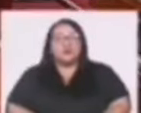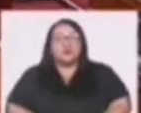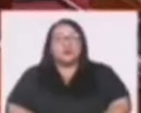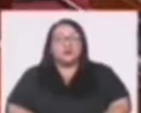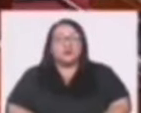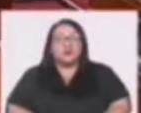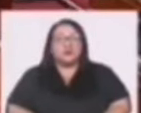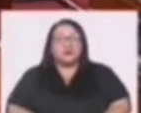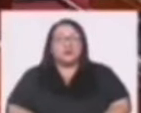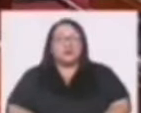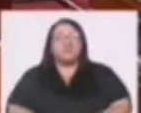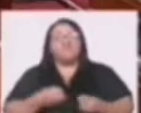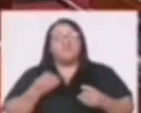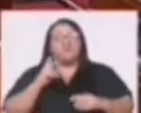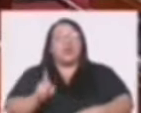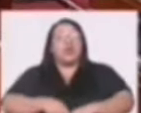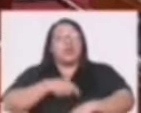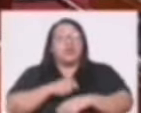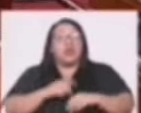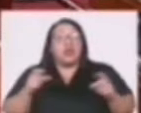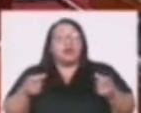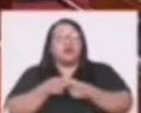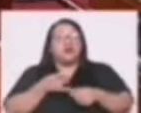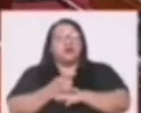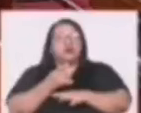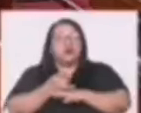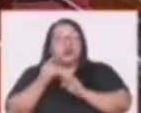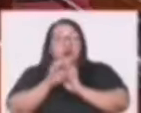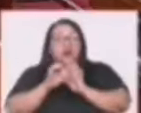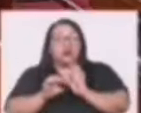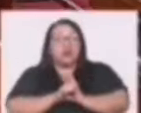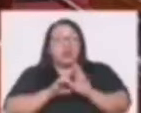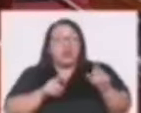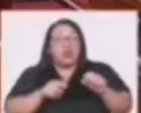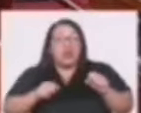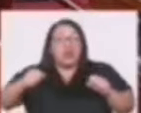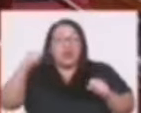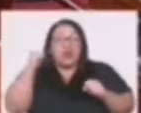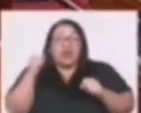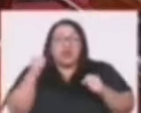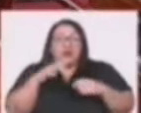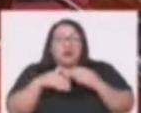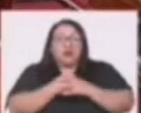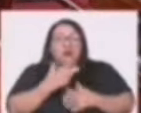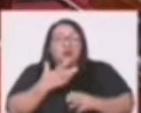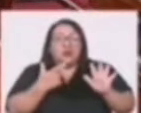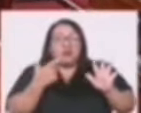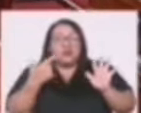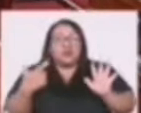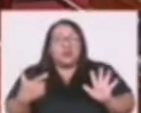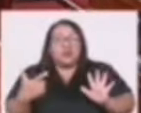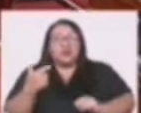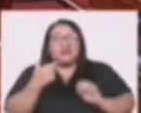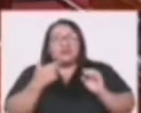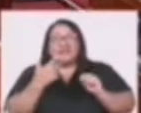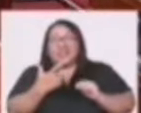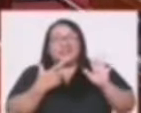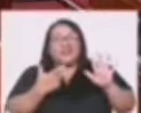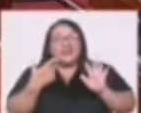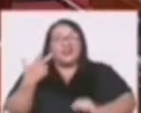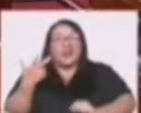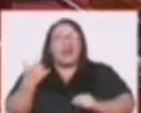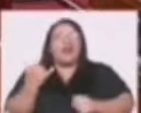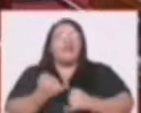de un largo procedimiento ante la Subcomisión de Acusaciones Constitucionales, la denuncia constitucional 373 por fin llega a la etapa culminante de su